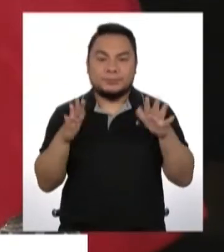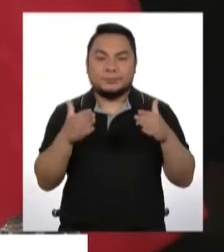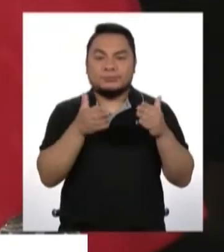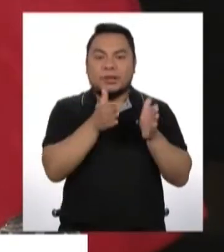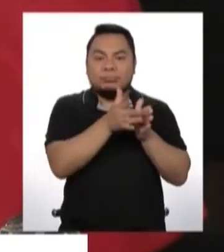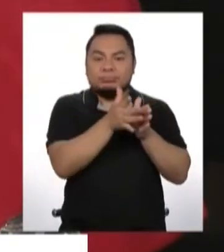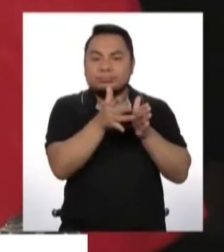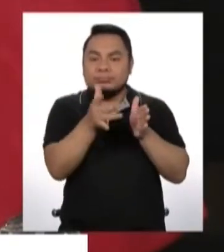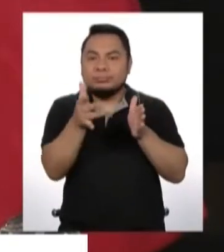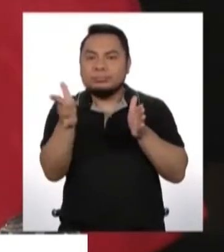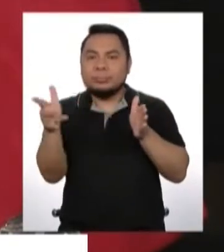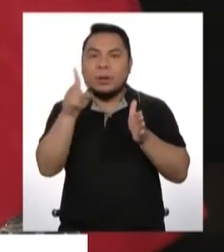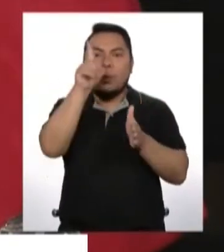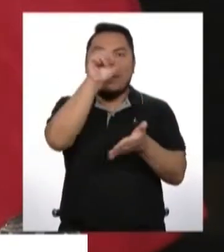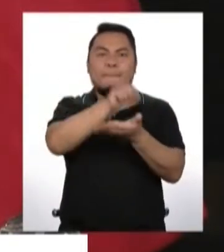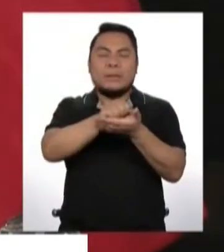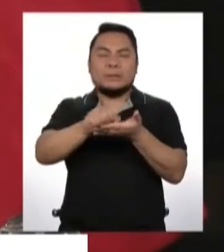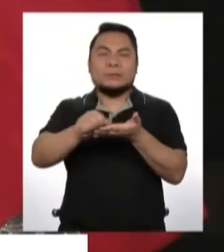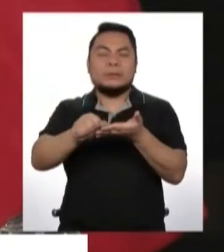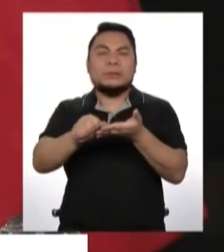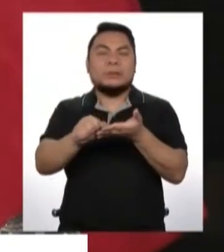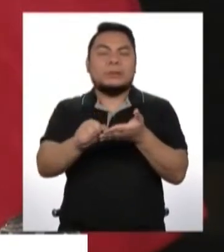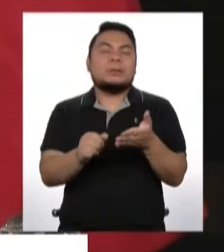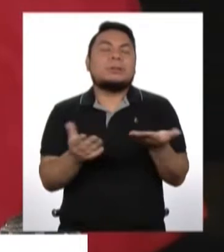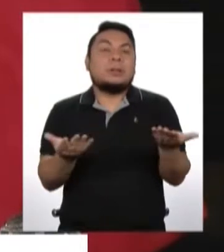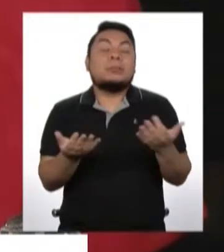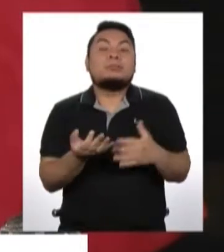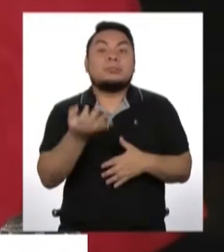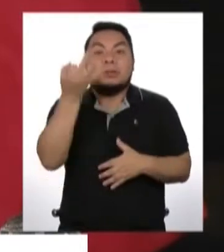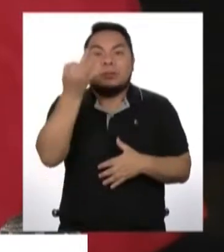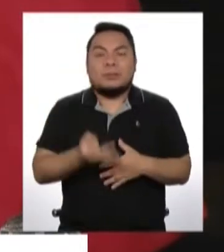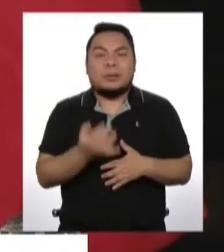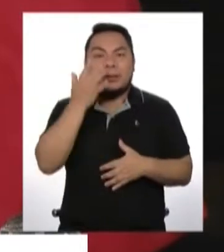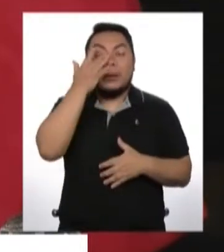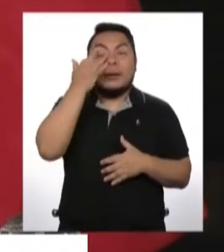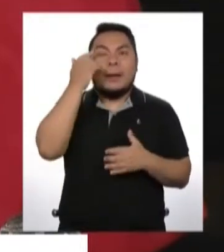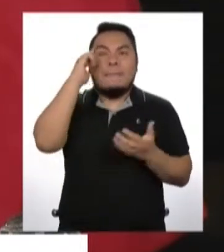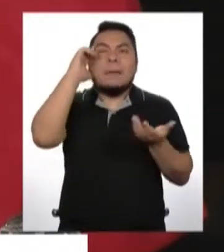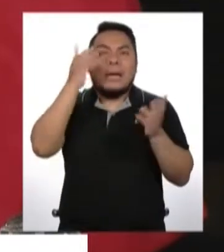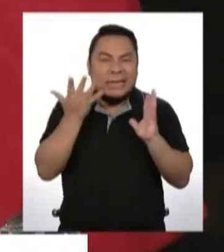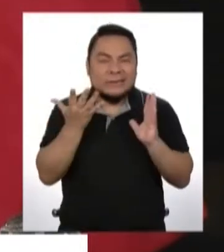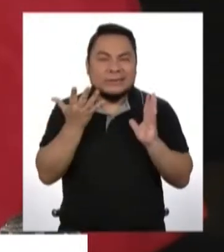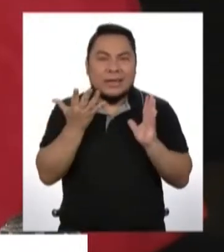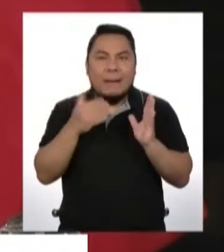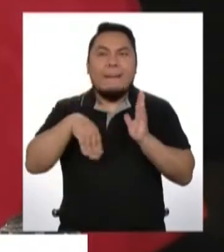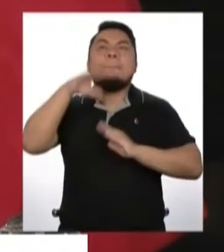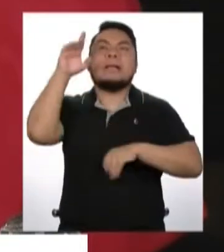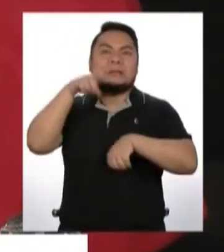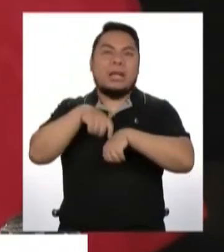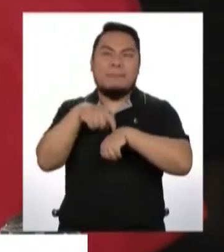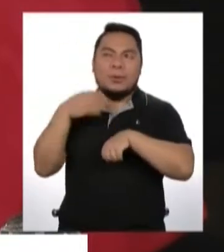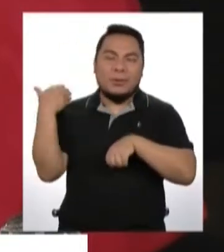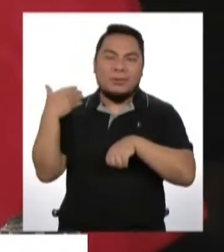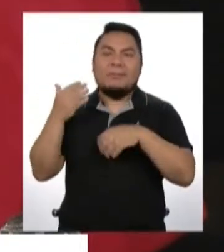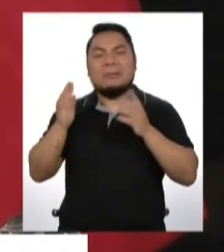mes y realmente parece que hubiera pasado mucho más tiempo por